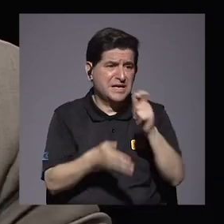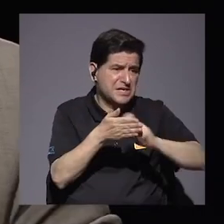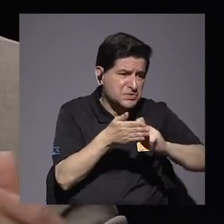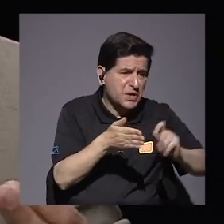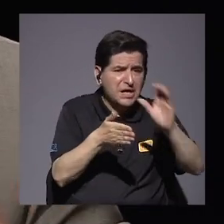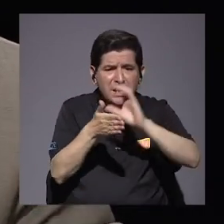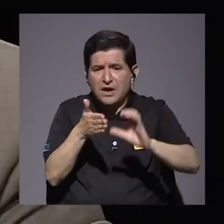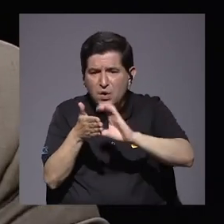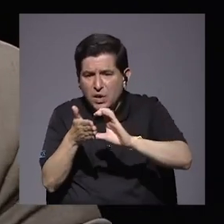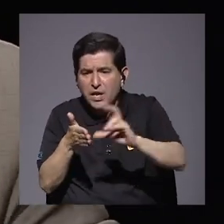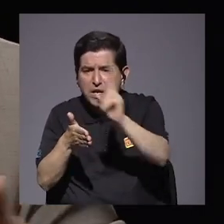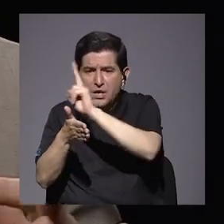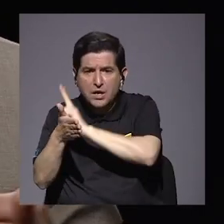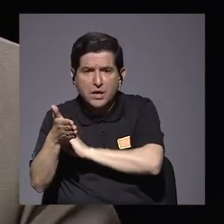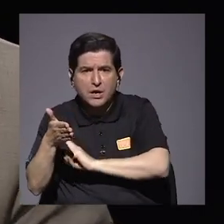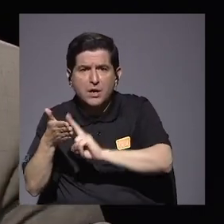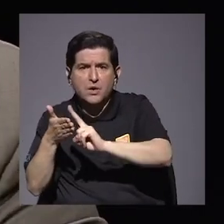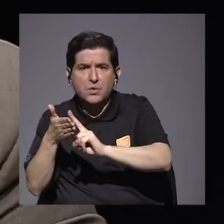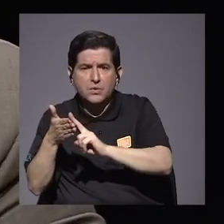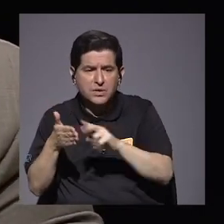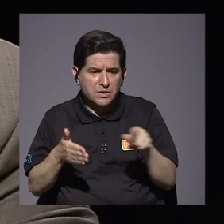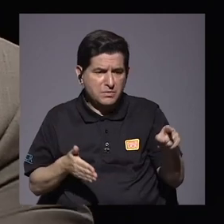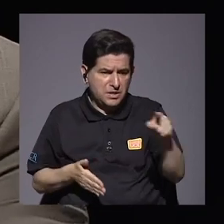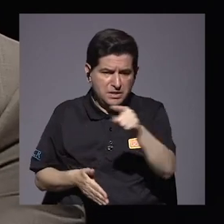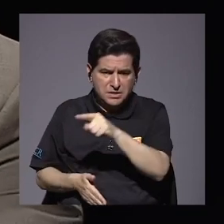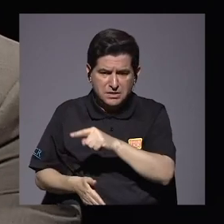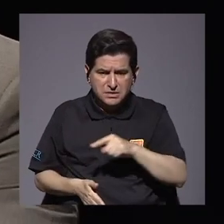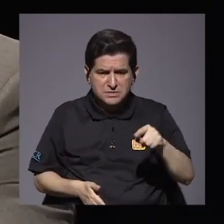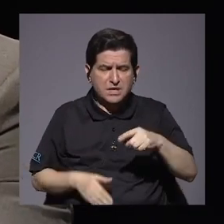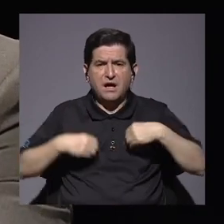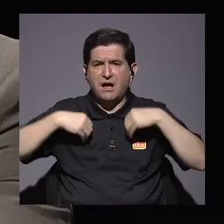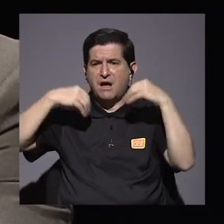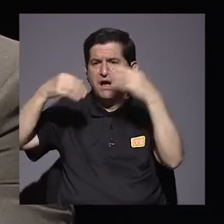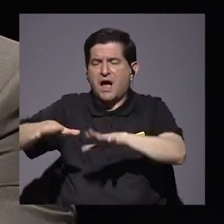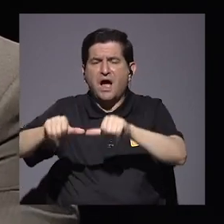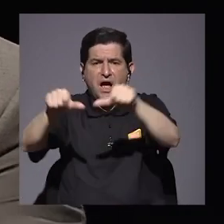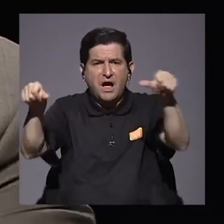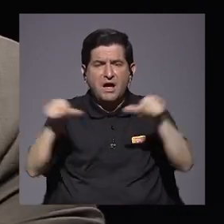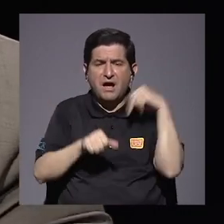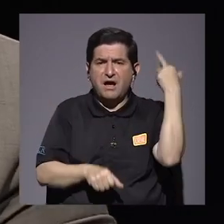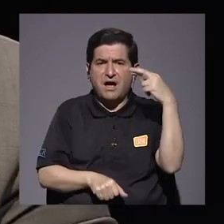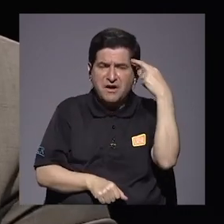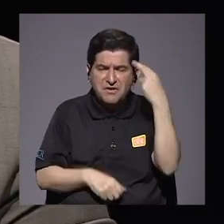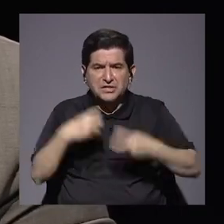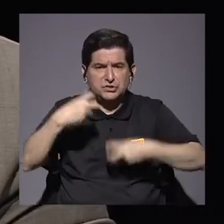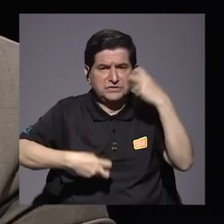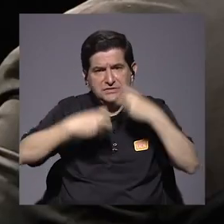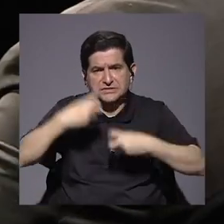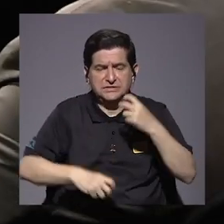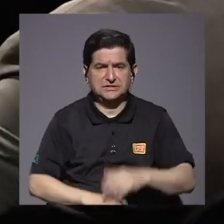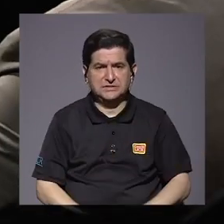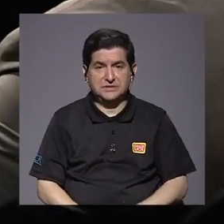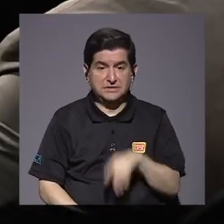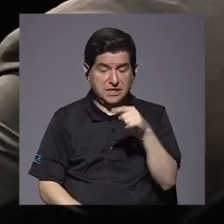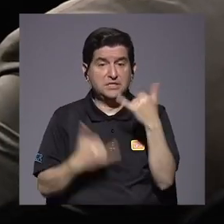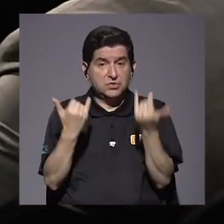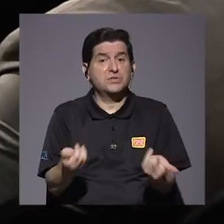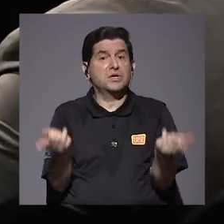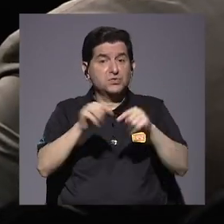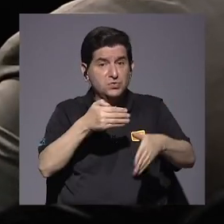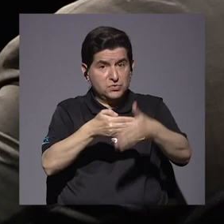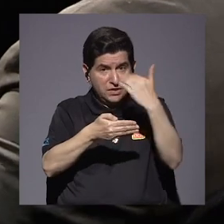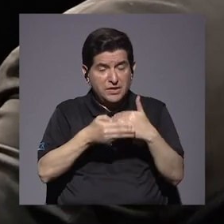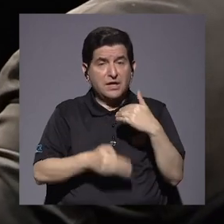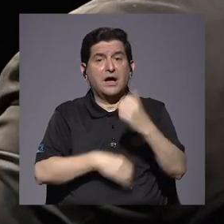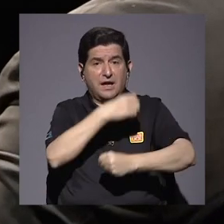primaria, sea de secundaria, o sea estudiantes universitarios, tengan que abandonar las aulas producto de la crisis. Esto ya nos ha pasado,